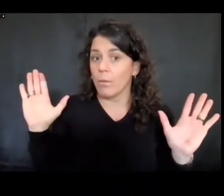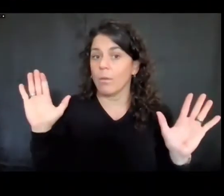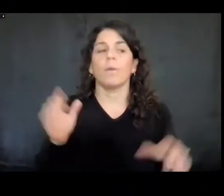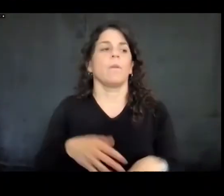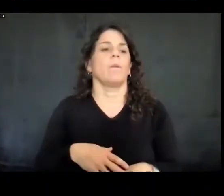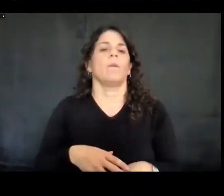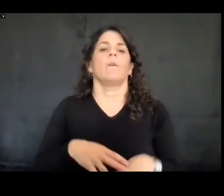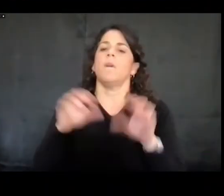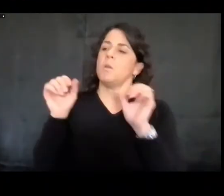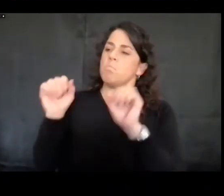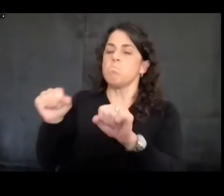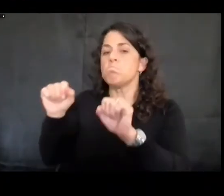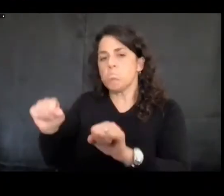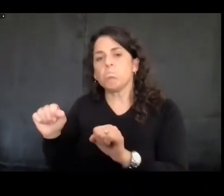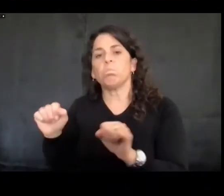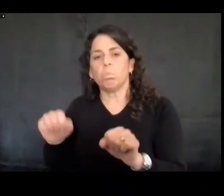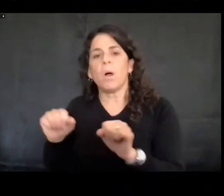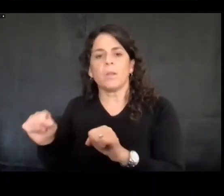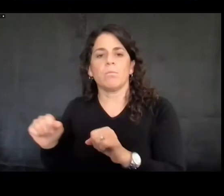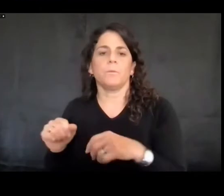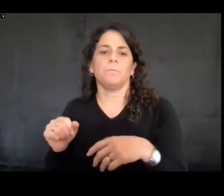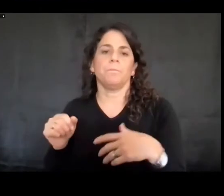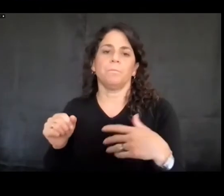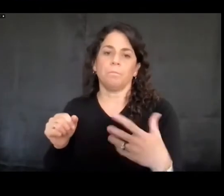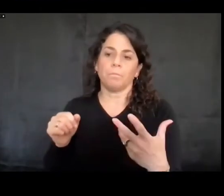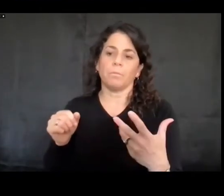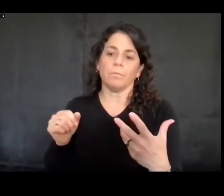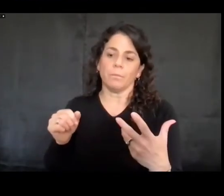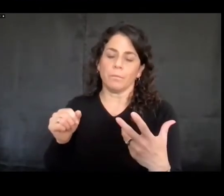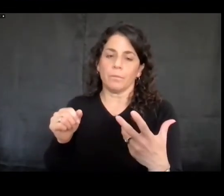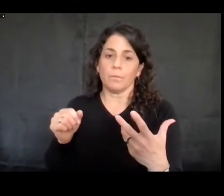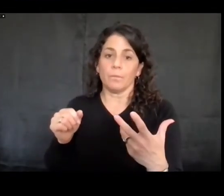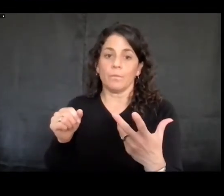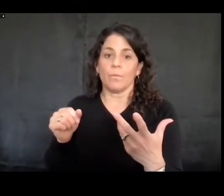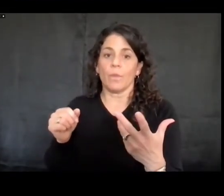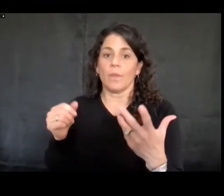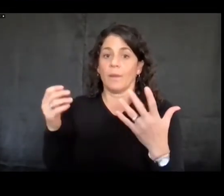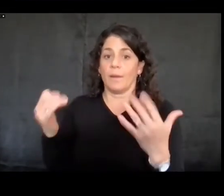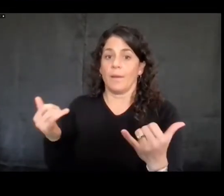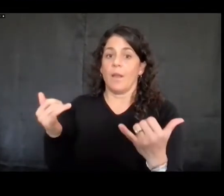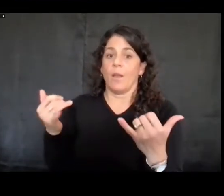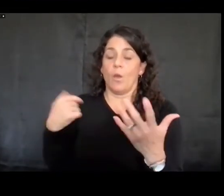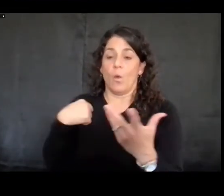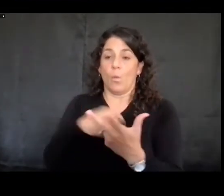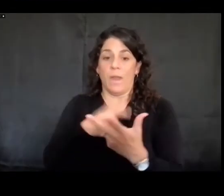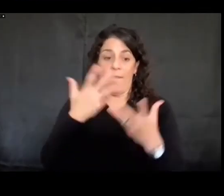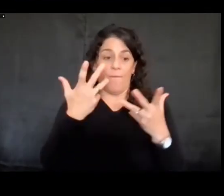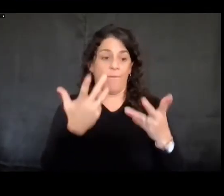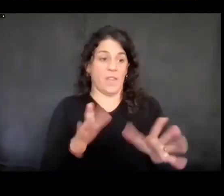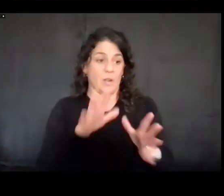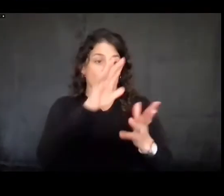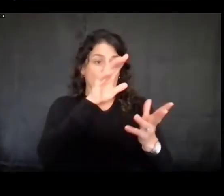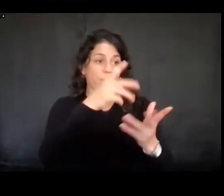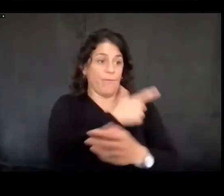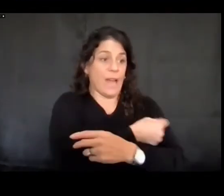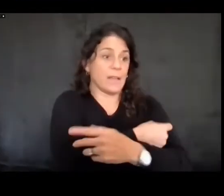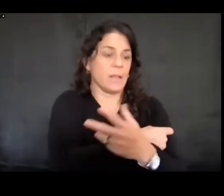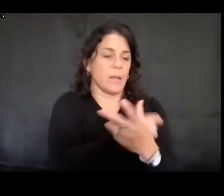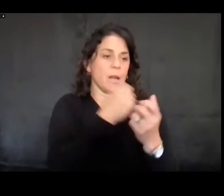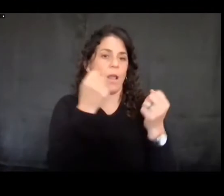posible una vez que experimentamos lo que llamas el punto de saturación